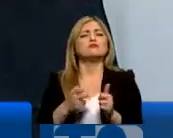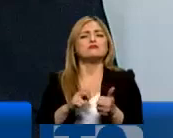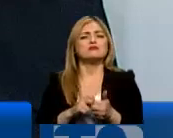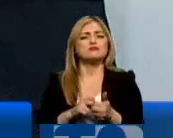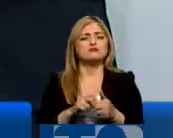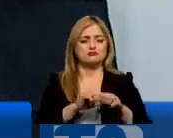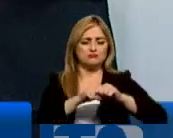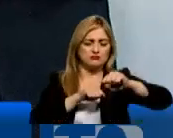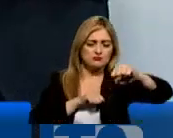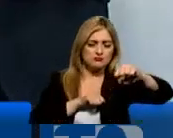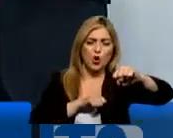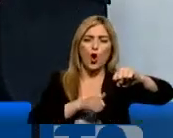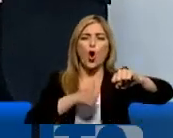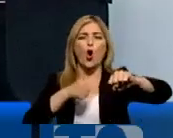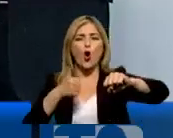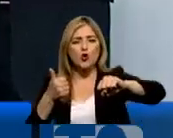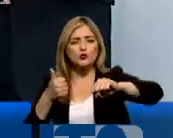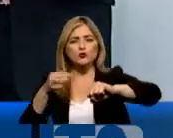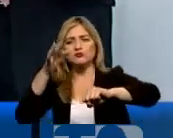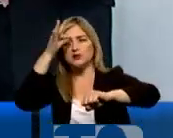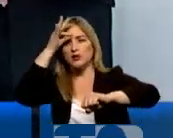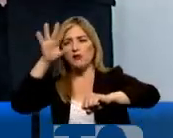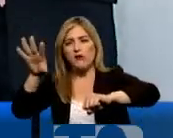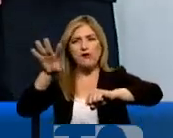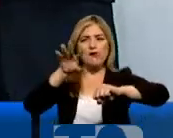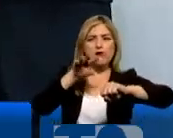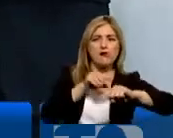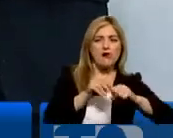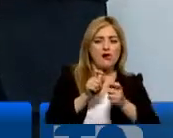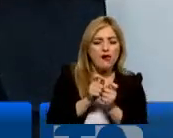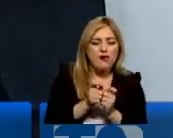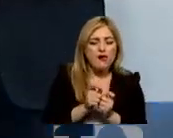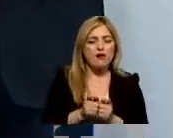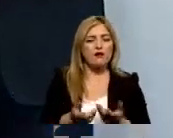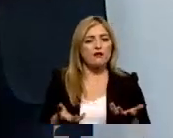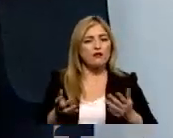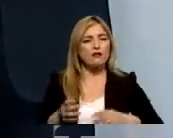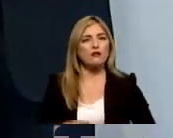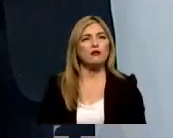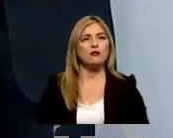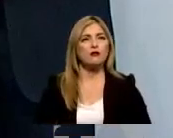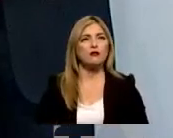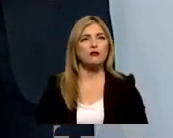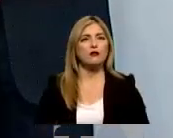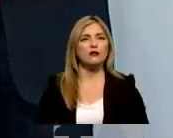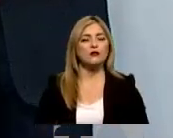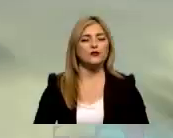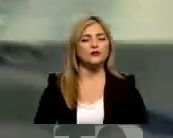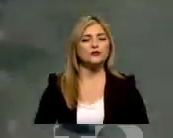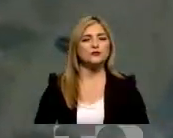de planos ajenos, supuestamente copiados y alterados en la extinta SECOP.